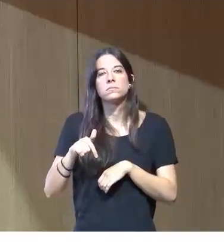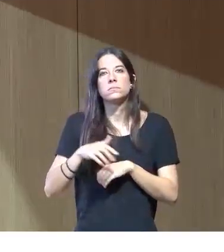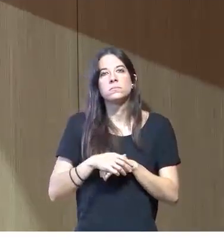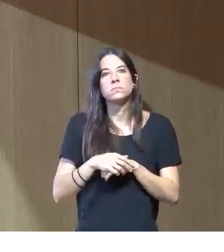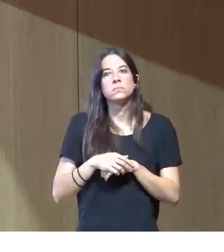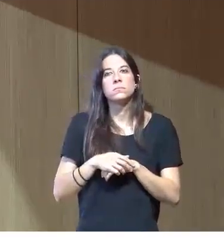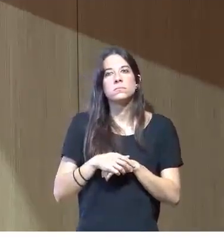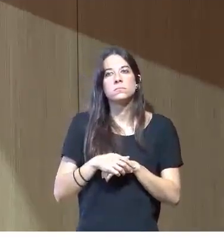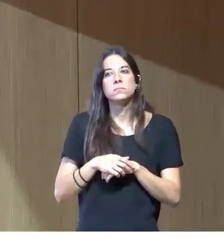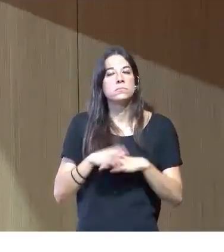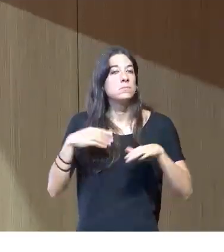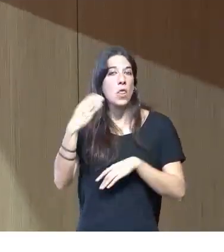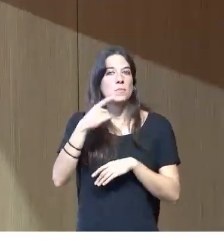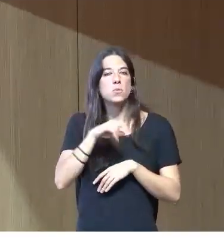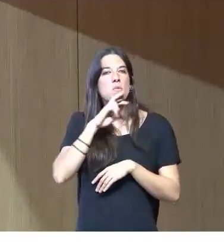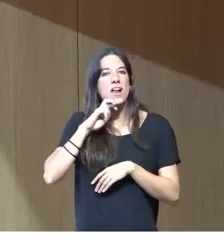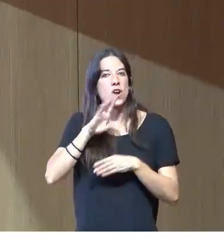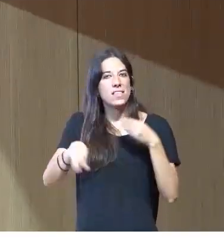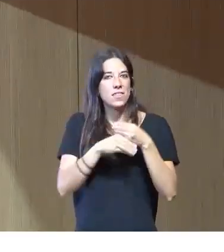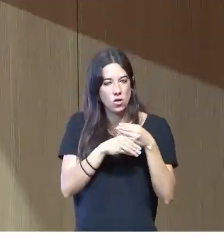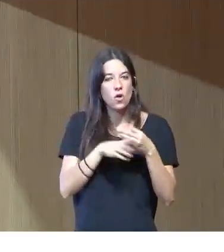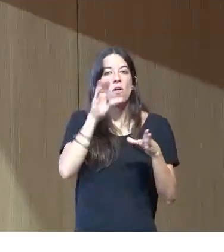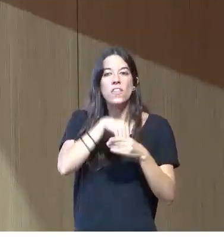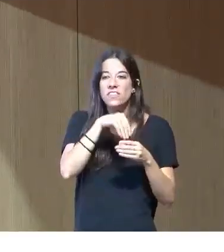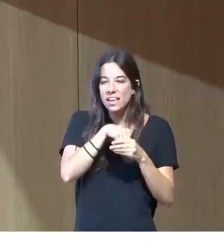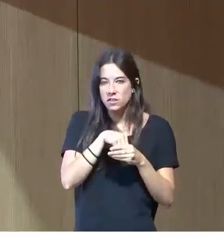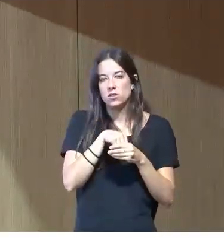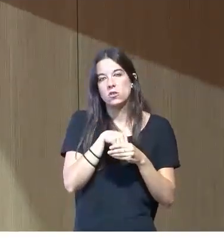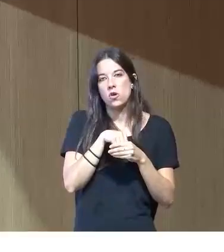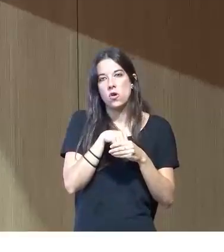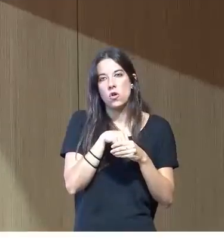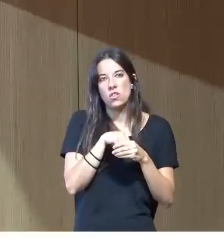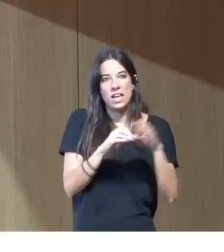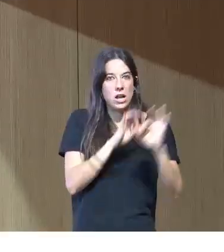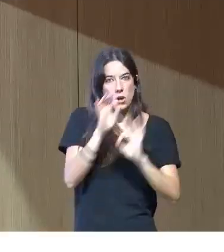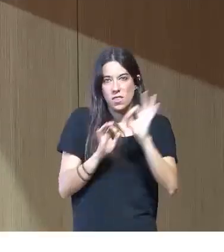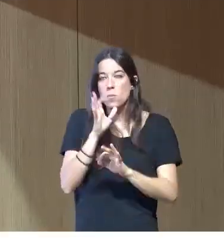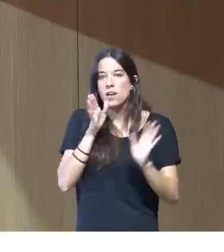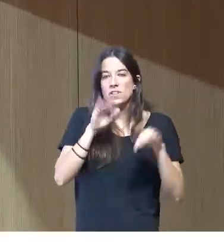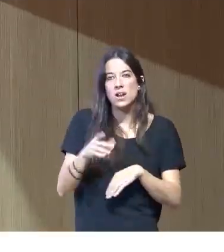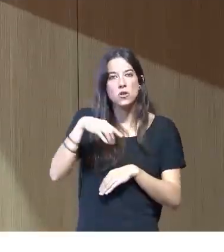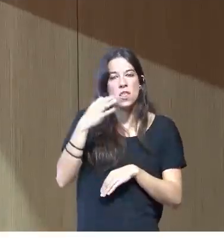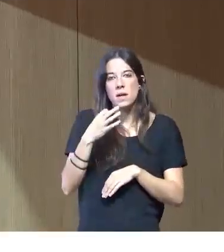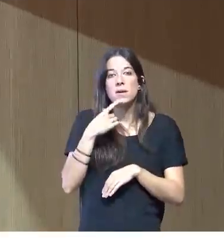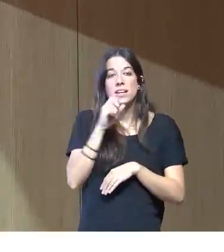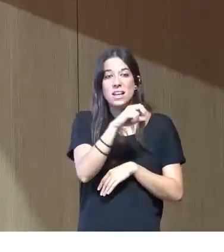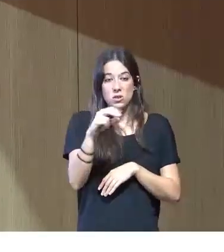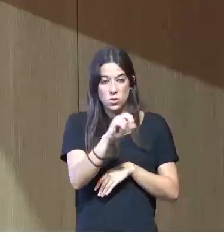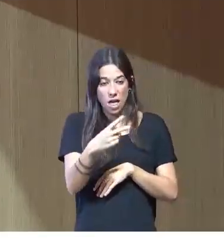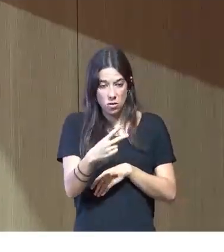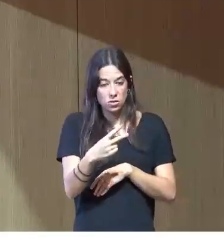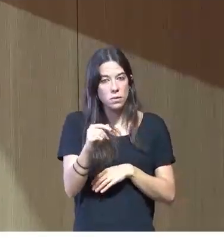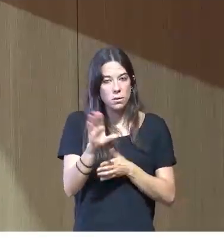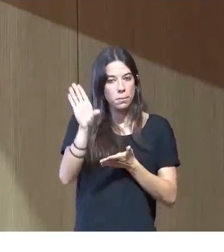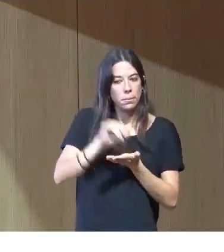un valor añadido dentro de esta ecuación que al fin y al cabo pues lo que queremos que arroje como resultado son acciones